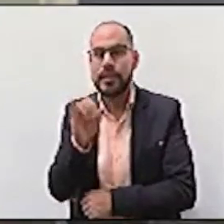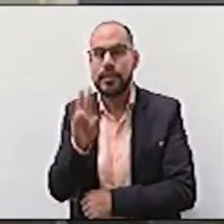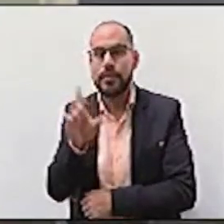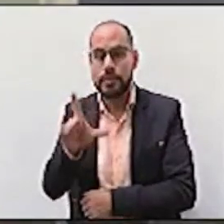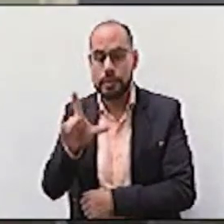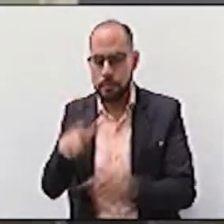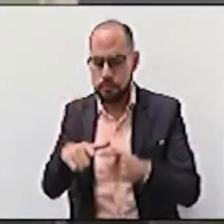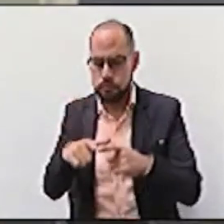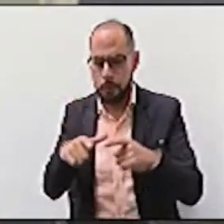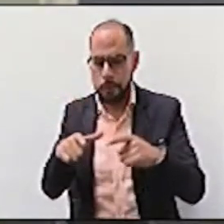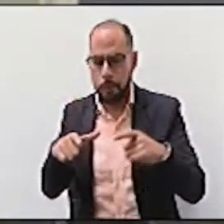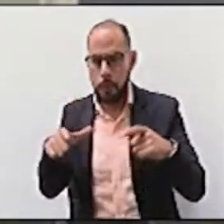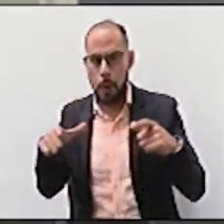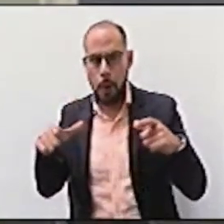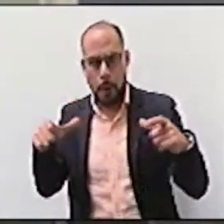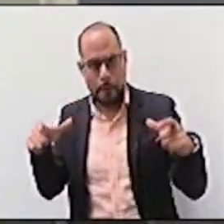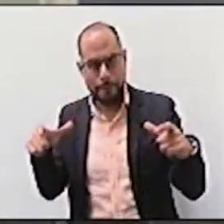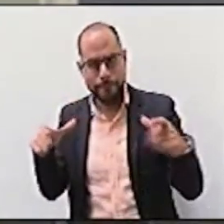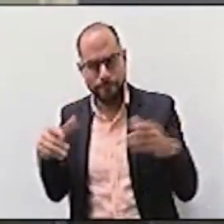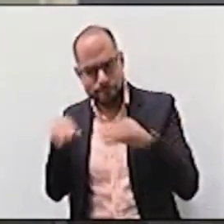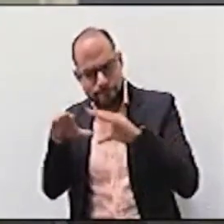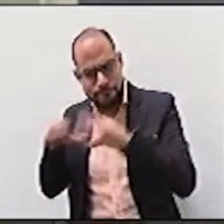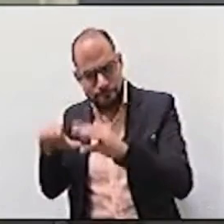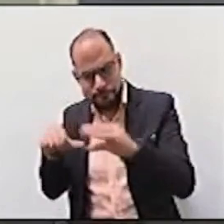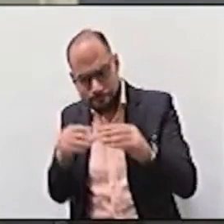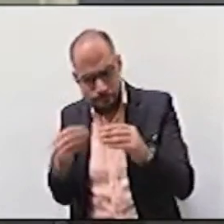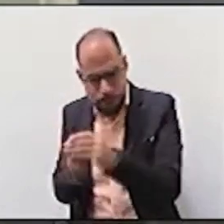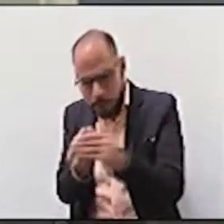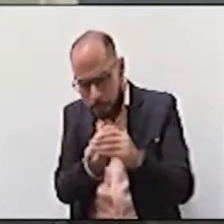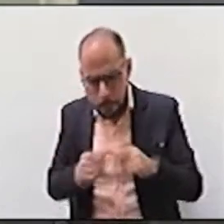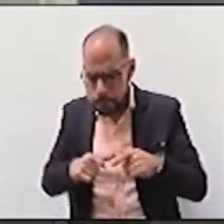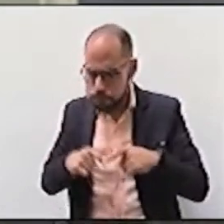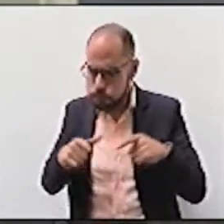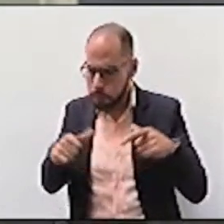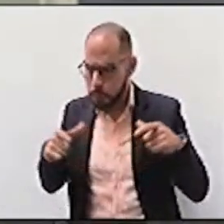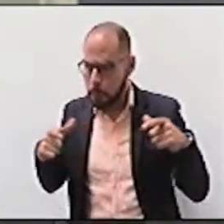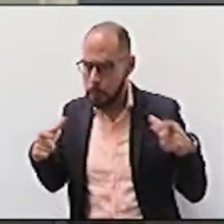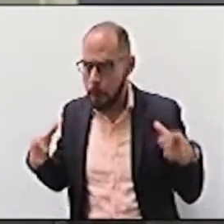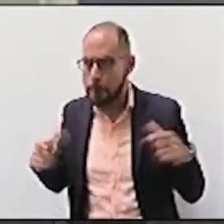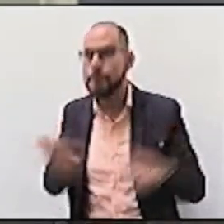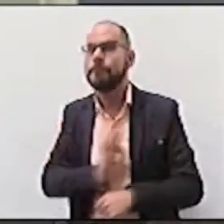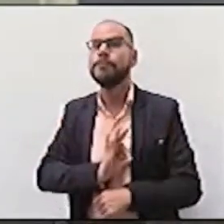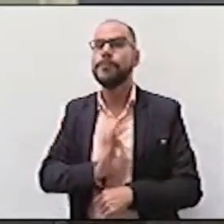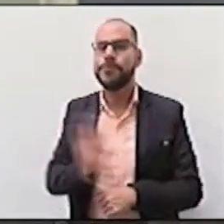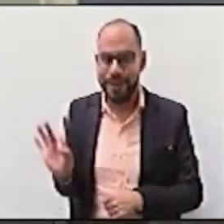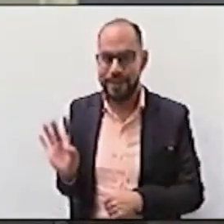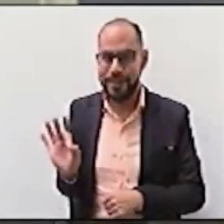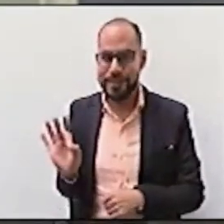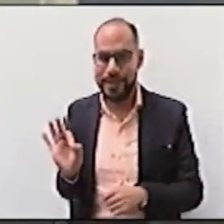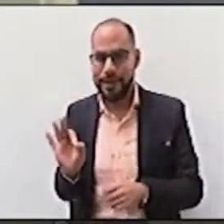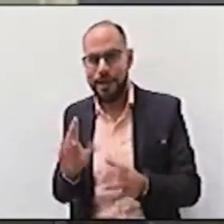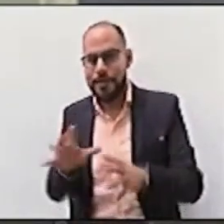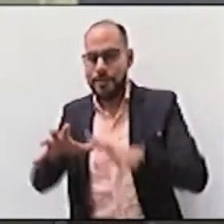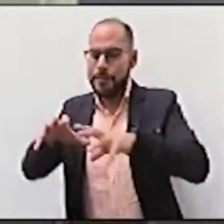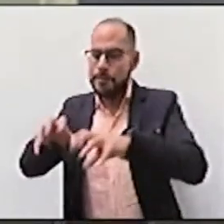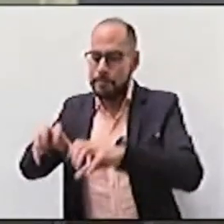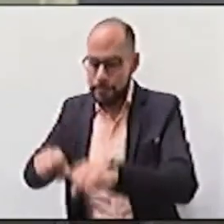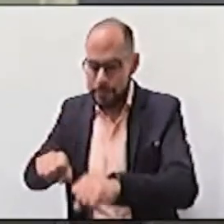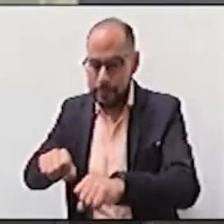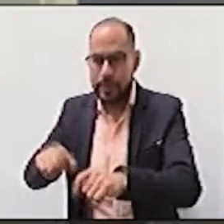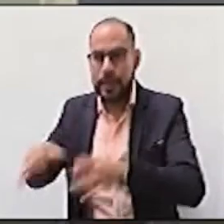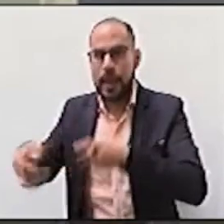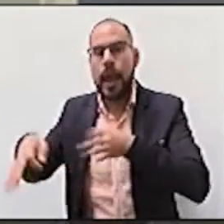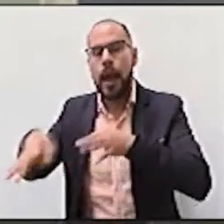paulatinamente, conforme vaya avanzando la capacitación, el equipamiento, puedan ir retomando las tareas de